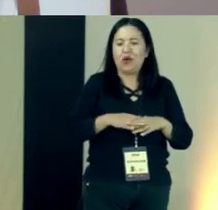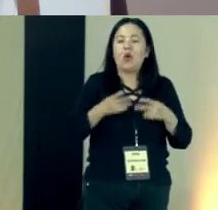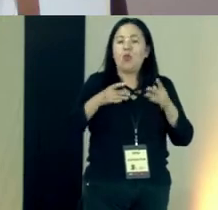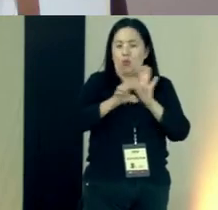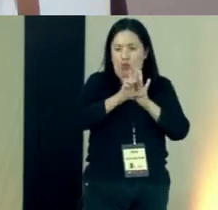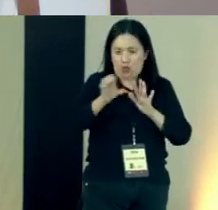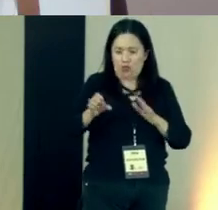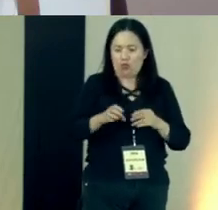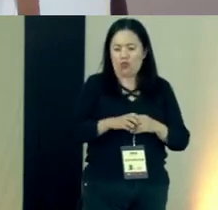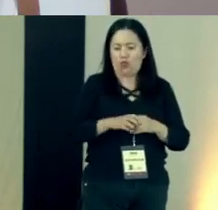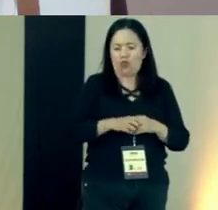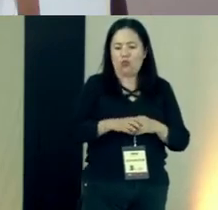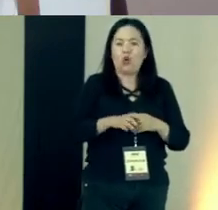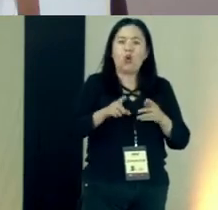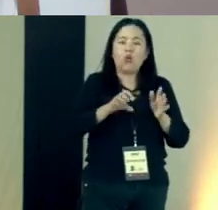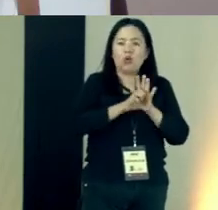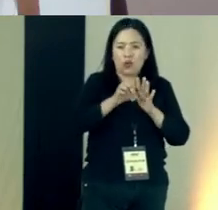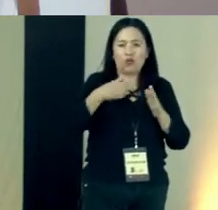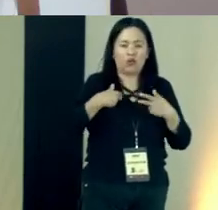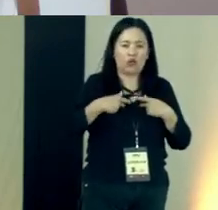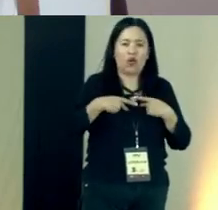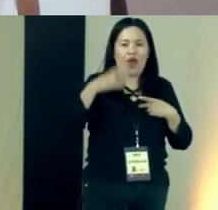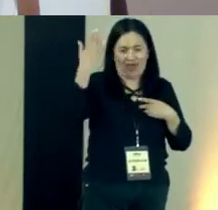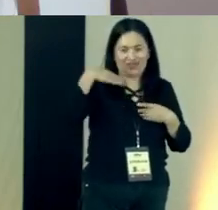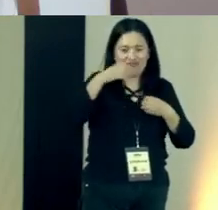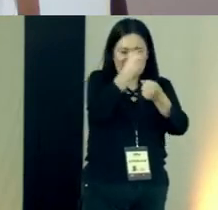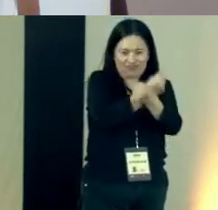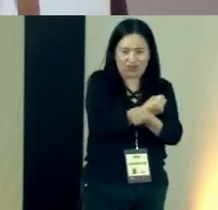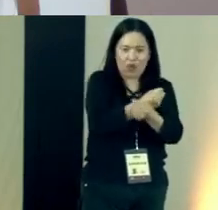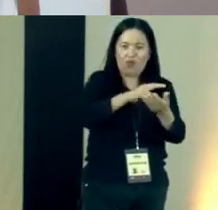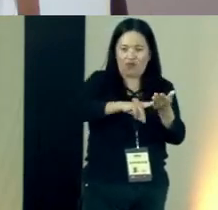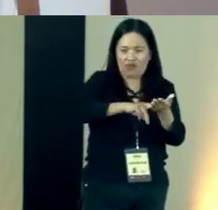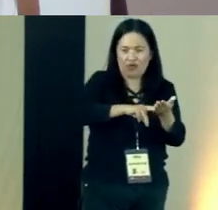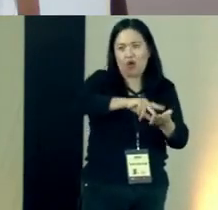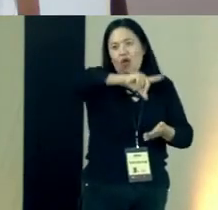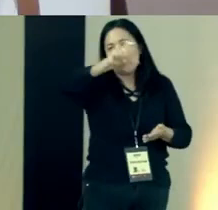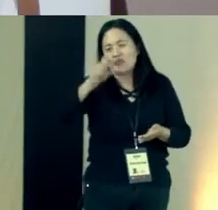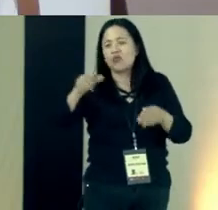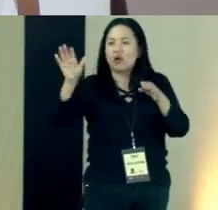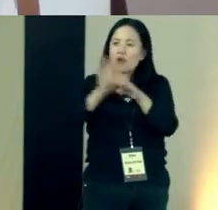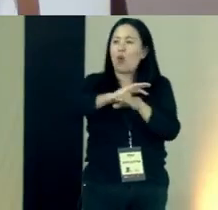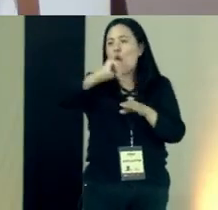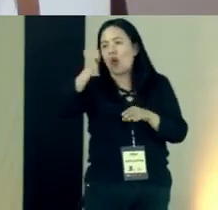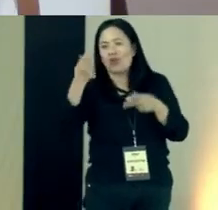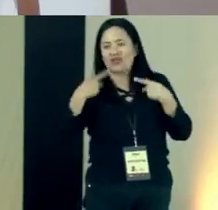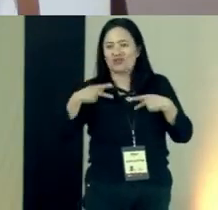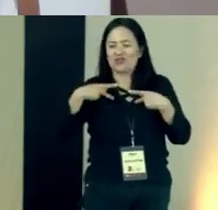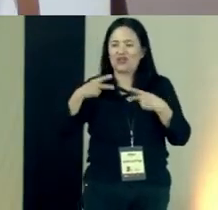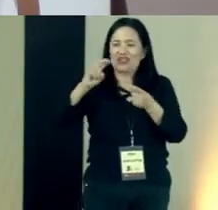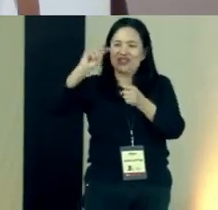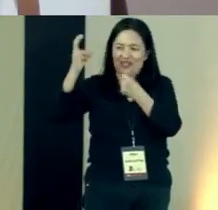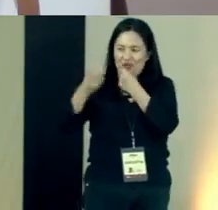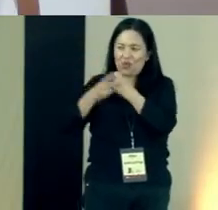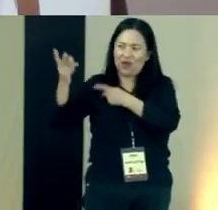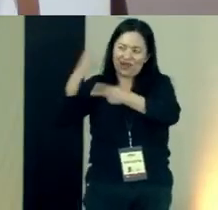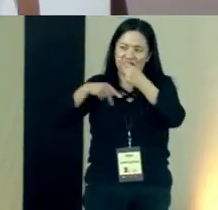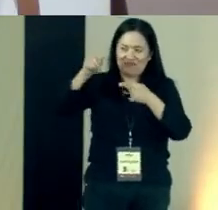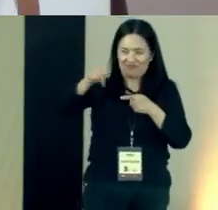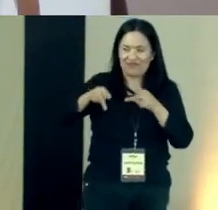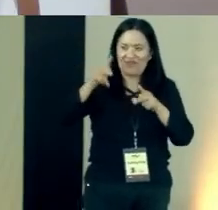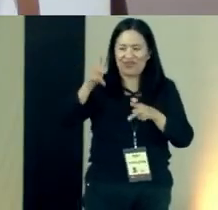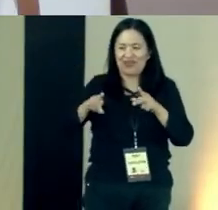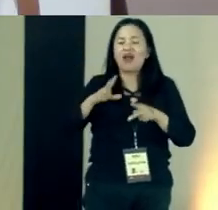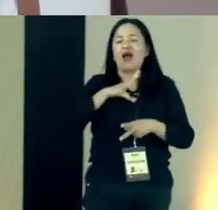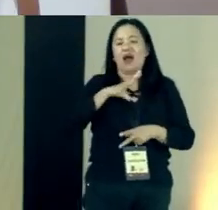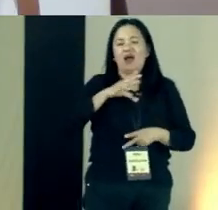de obra esclavizada se empezó a sustituir por mano de obra de migrantes europeos. Entonces, había también un programa